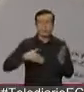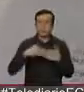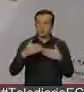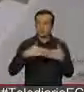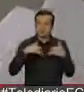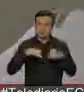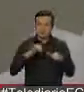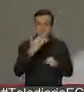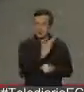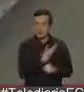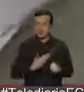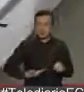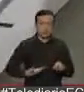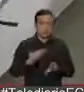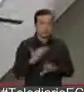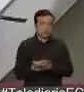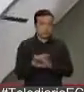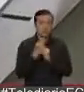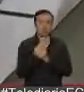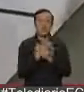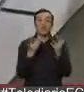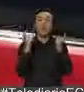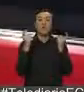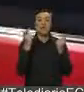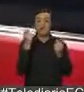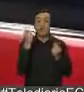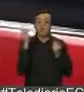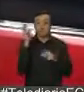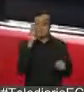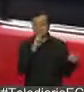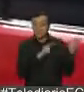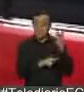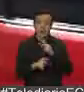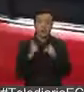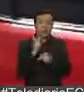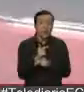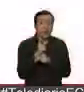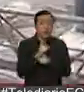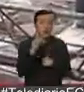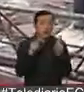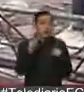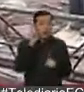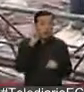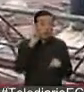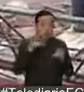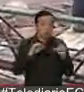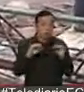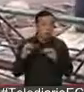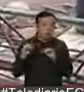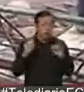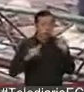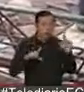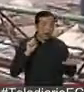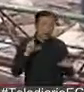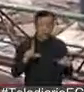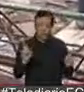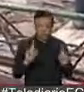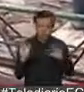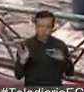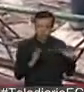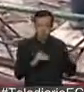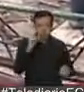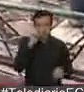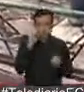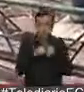ejecutivo también establecerá una política de control de precios para evitar la especulación en cuanto a los acuerdos laborales se plantea